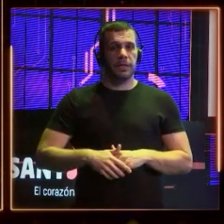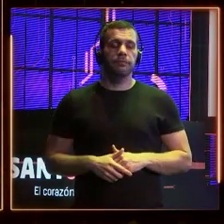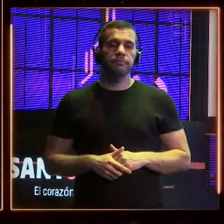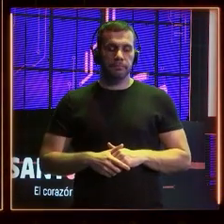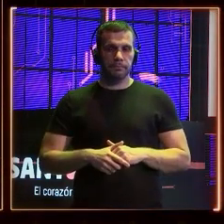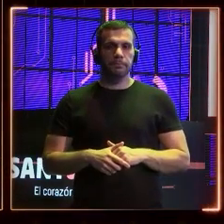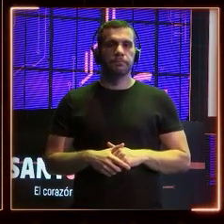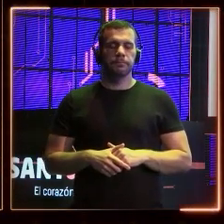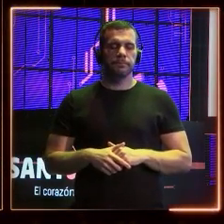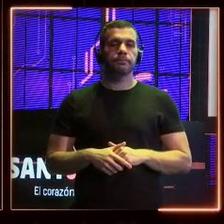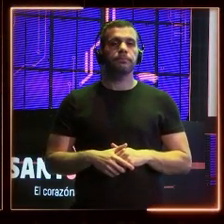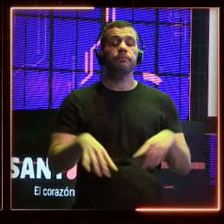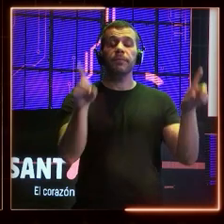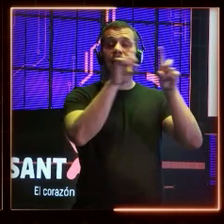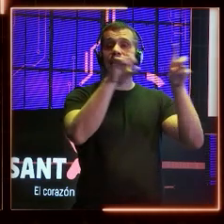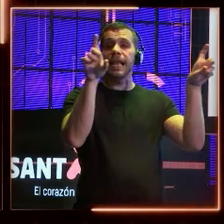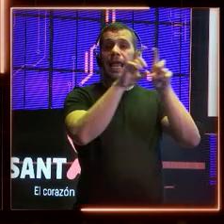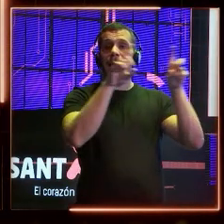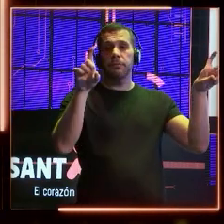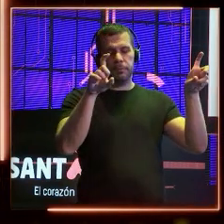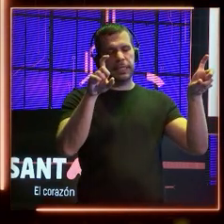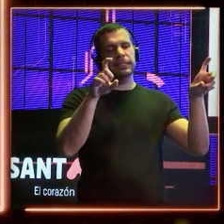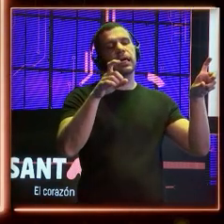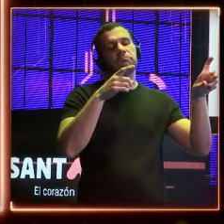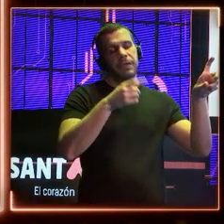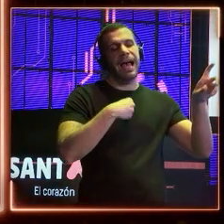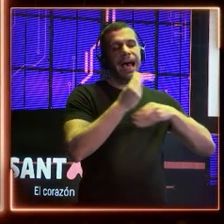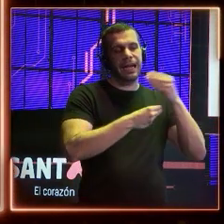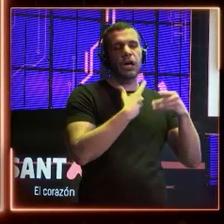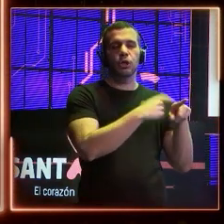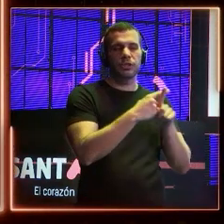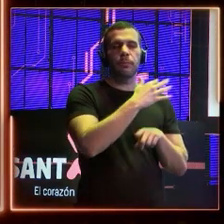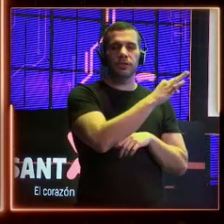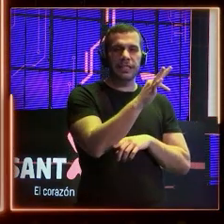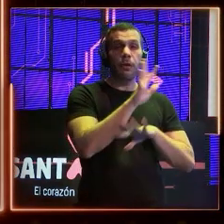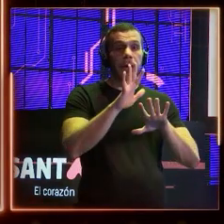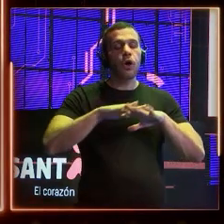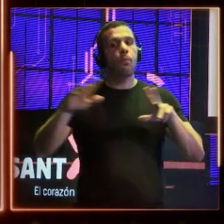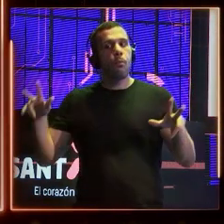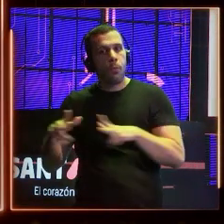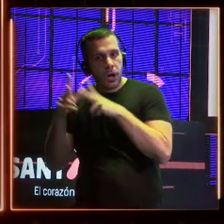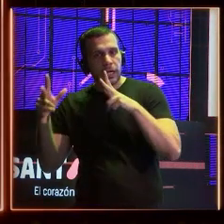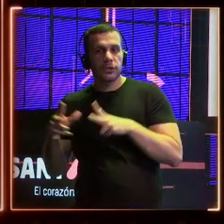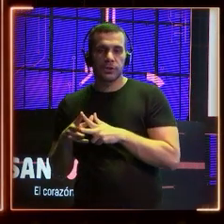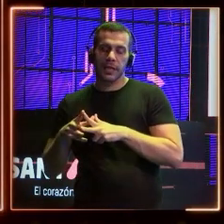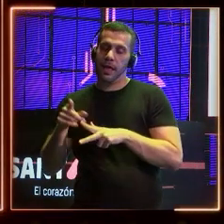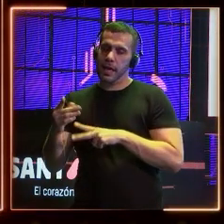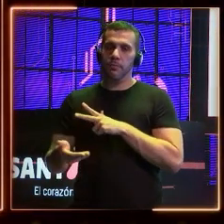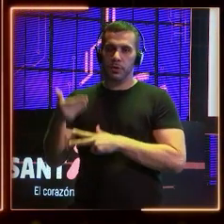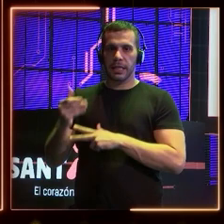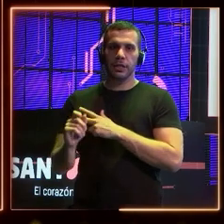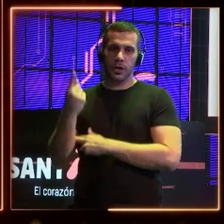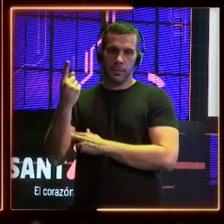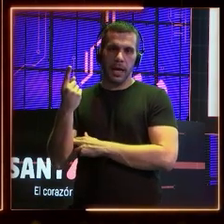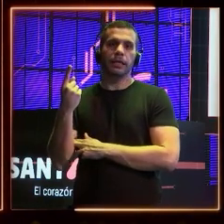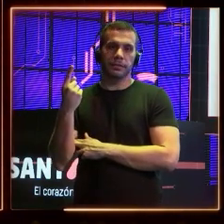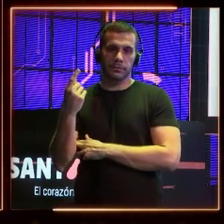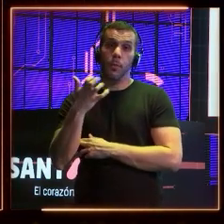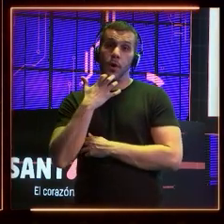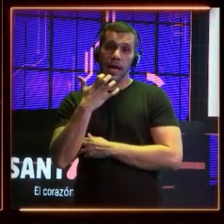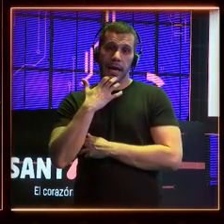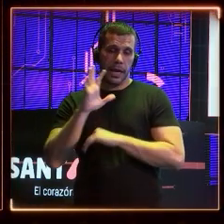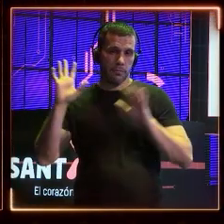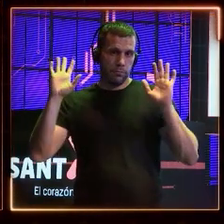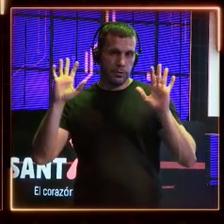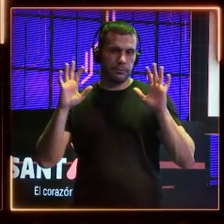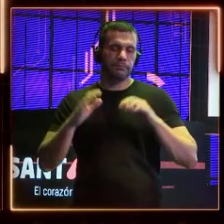va a ser por las empresas es lo que va a ser por todos nosotros por la sociedad para vivir mejor y os voy a compartir unos cuantos ejemplos tenemos